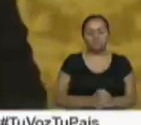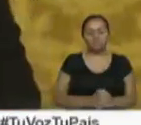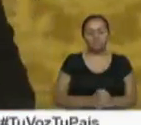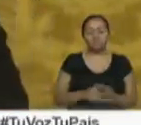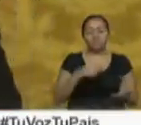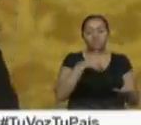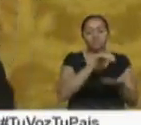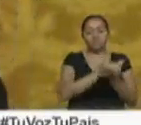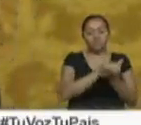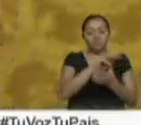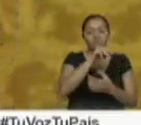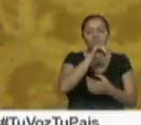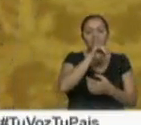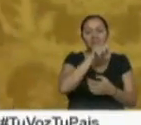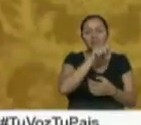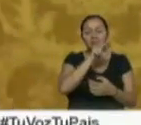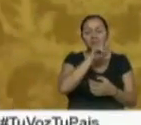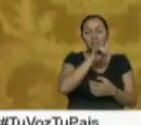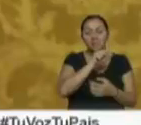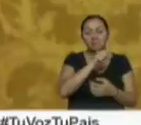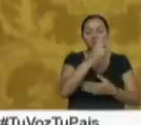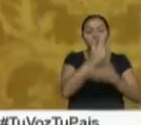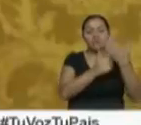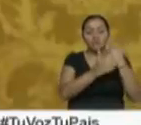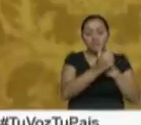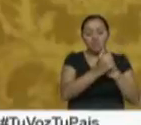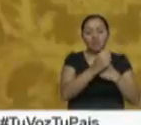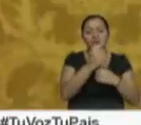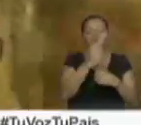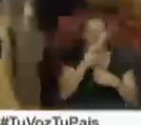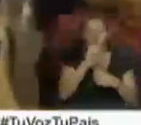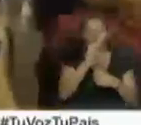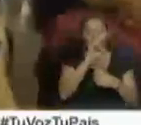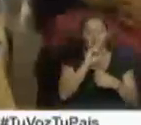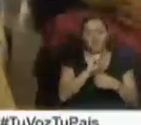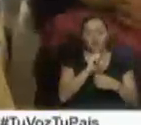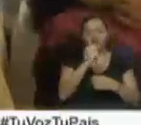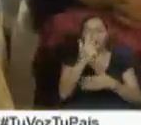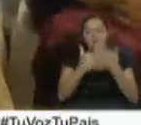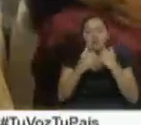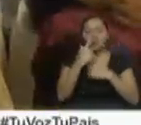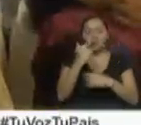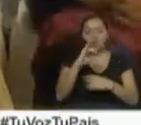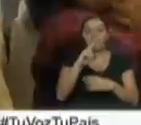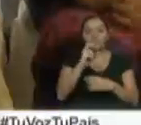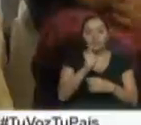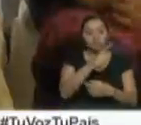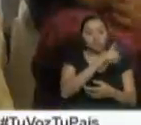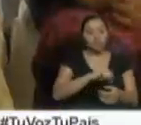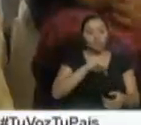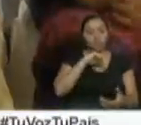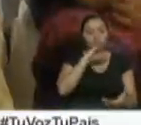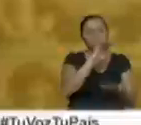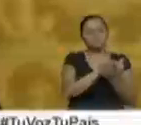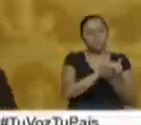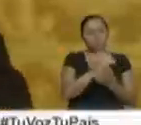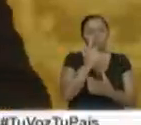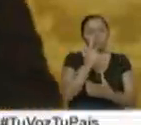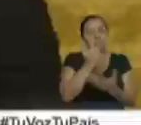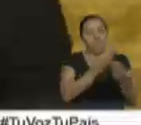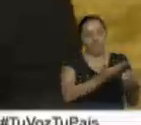Sofía y Juan Andrés. E insisto, pueden sentirse orgullosos del esposo y padre que